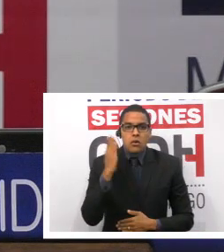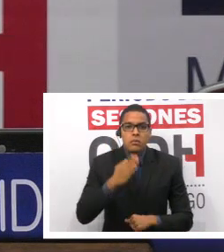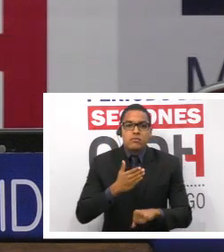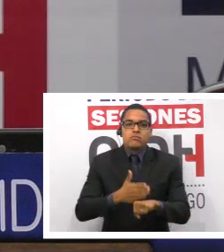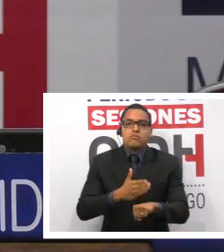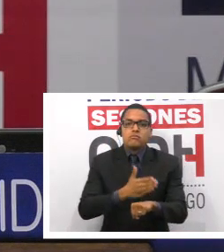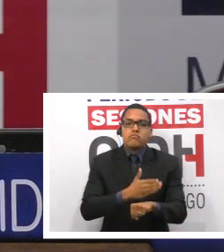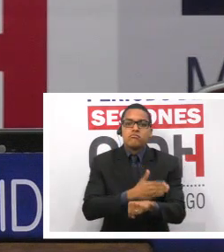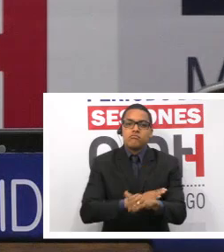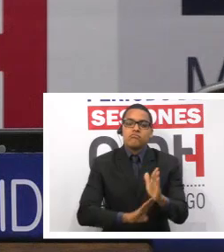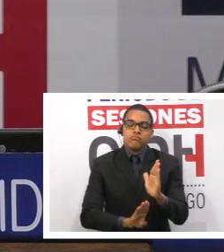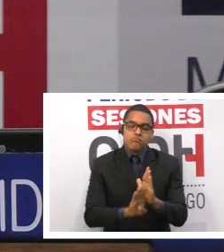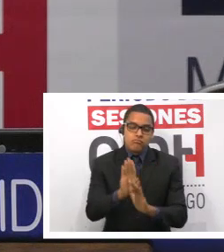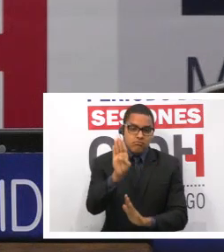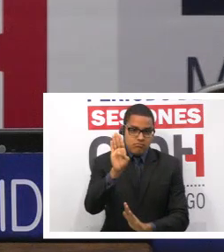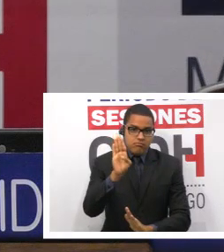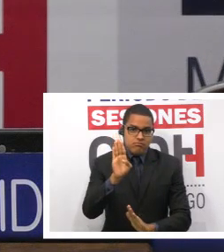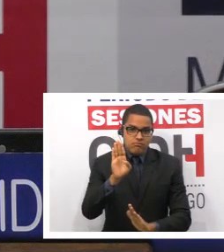no